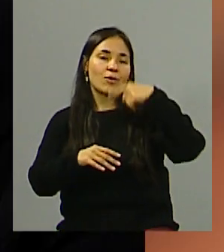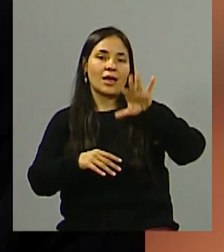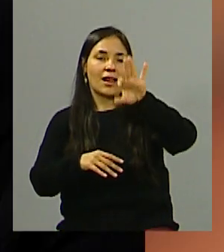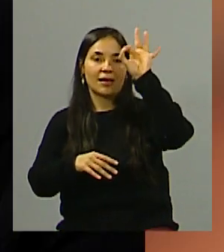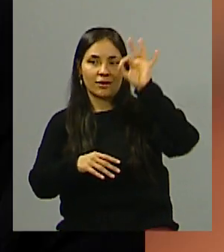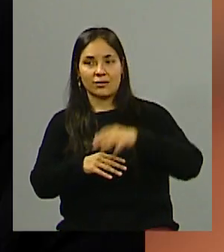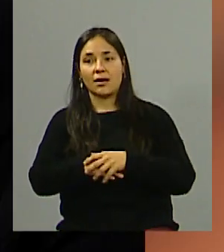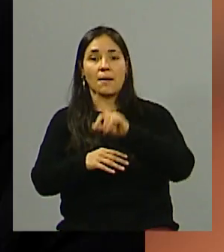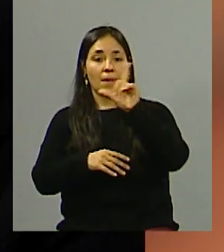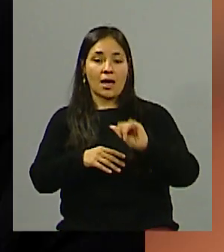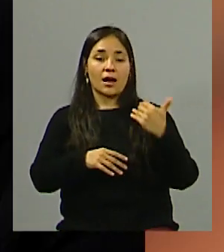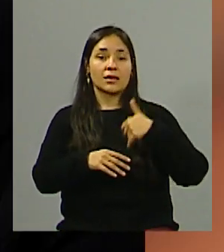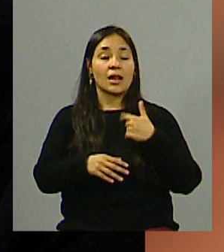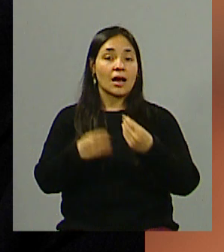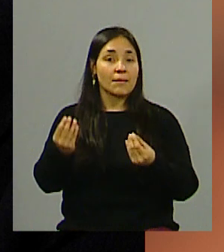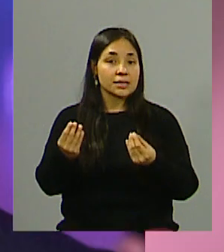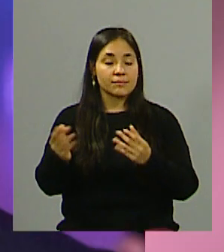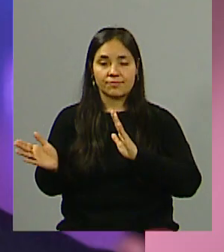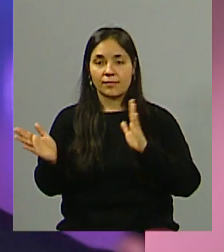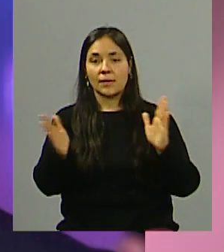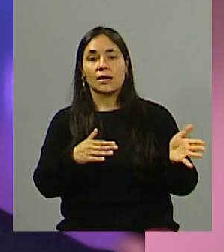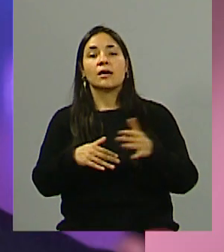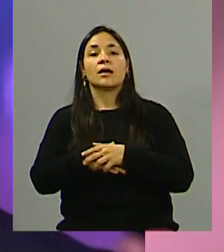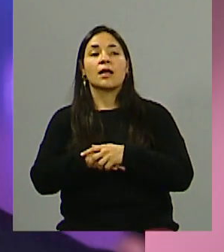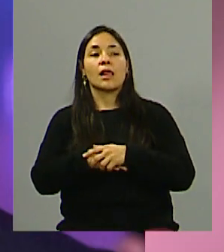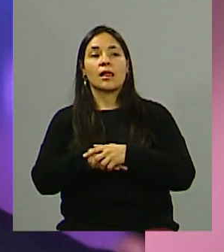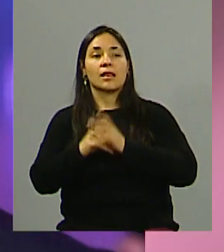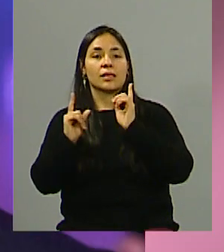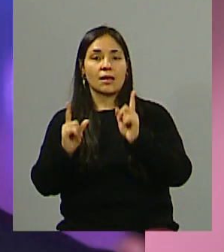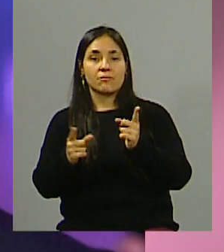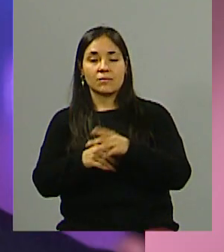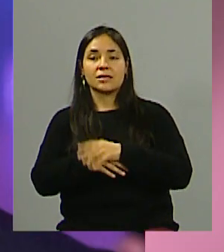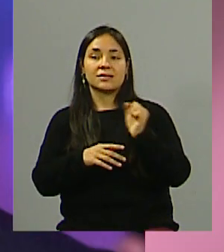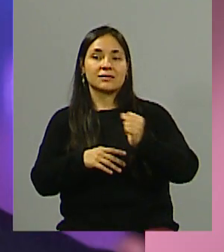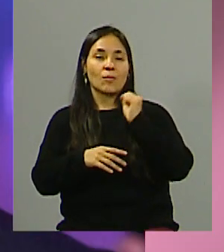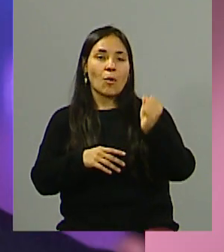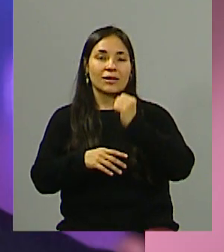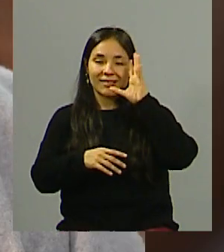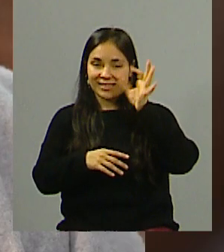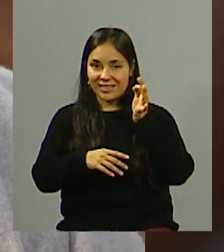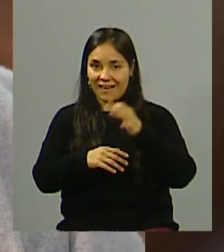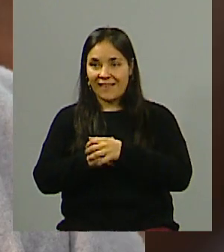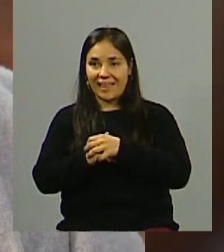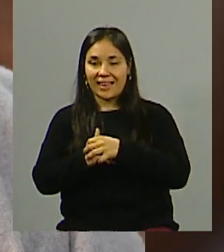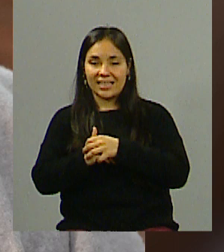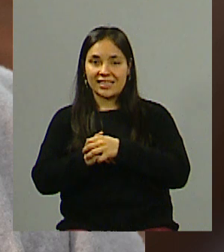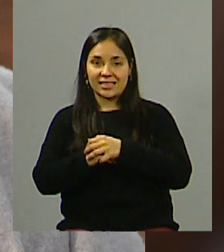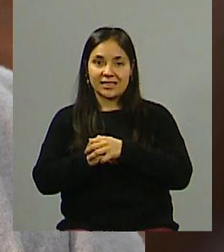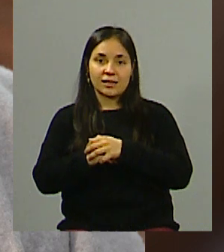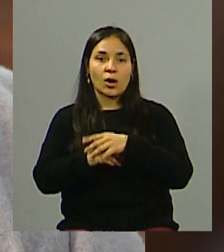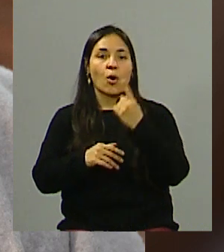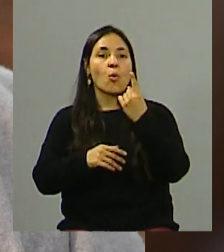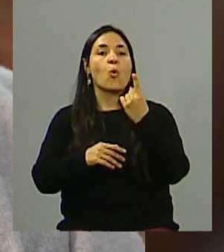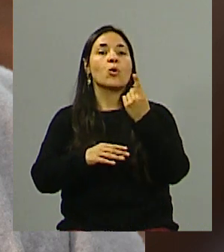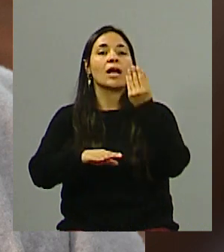Argentina? Claro. Bueno, hay que verlo. Y sobre todo teniendo en cuenta lo que ha pasado, que conocemos uno de los